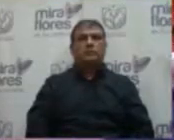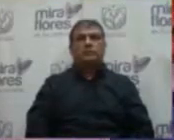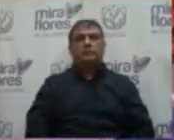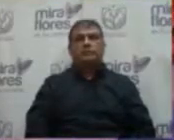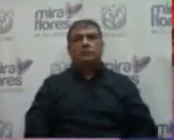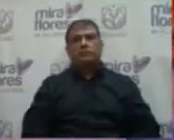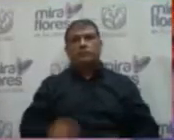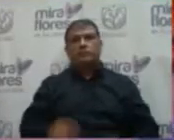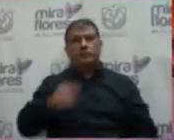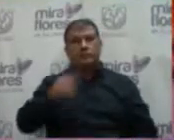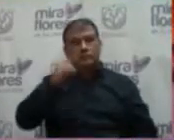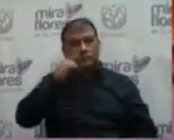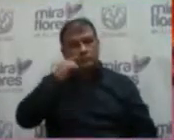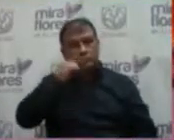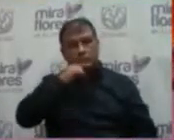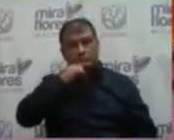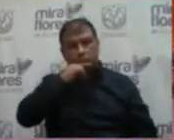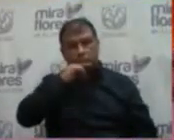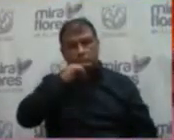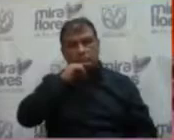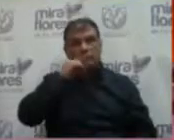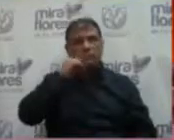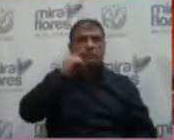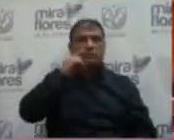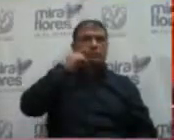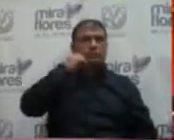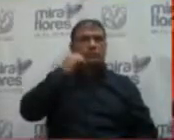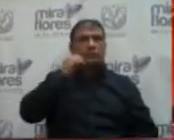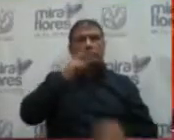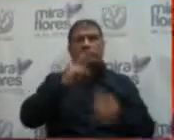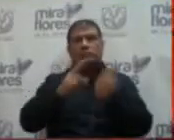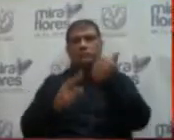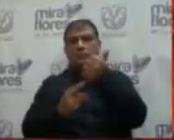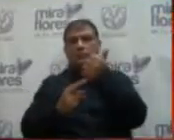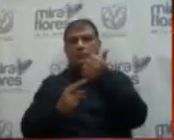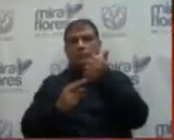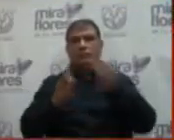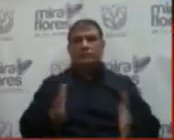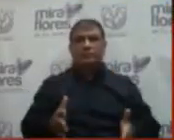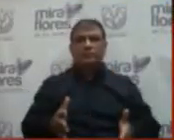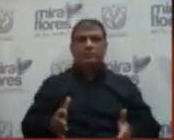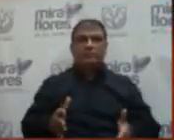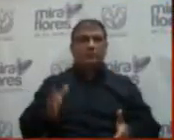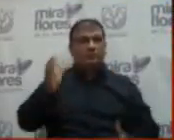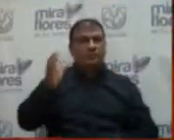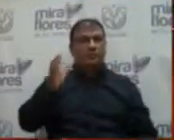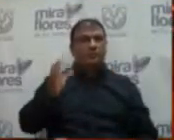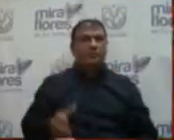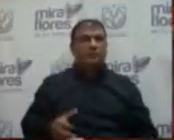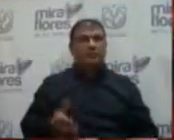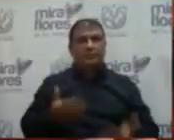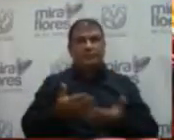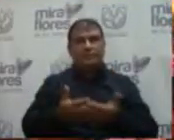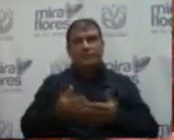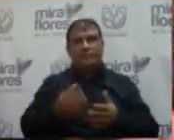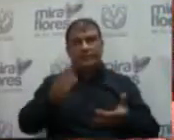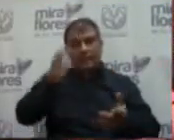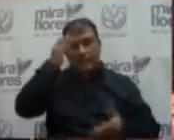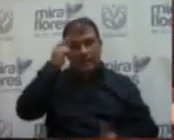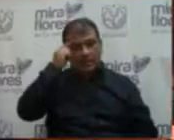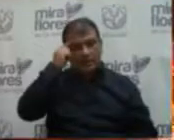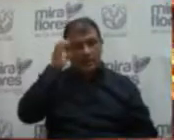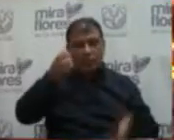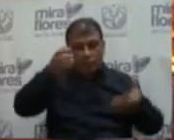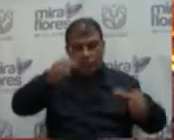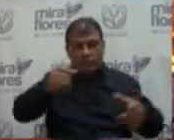Señoras y señores regidores de Miraflores, En honor al congresista estamos pensando